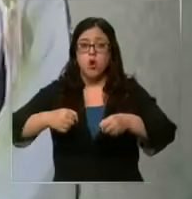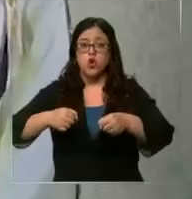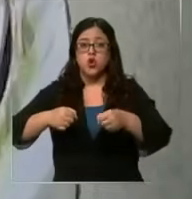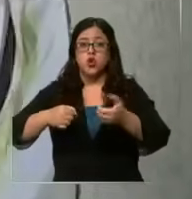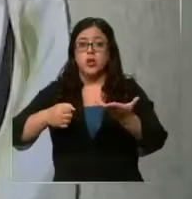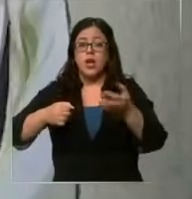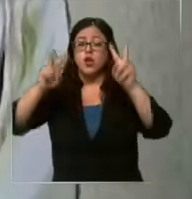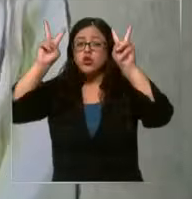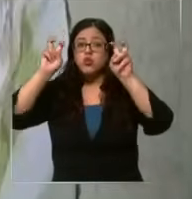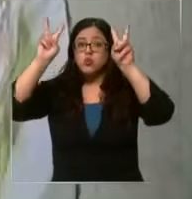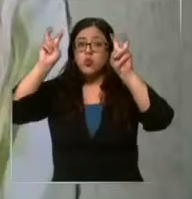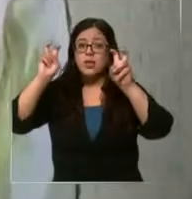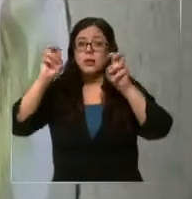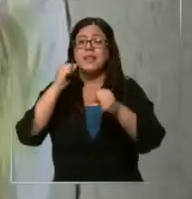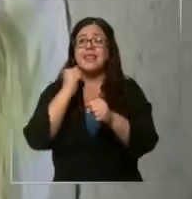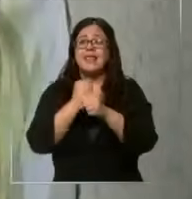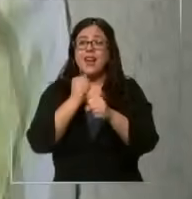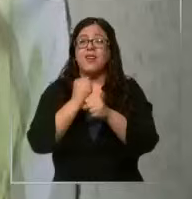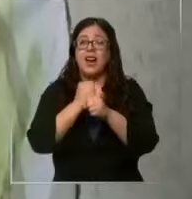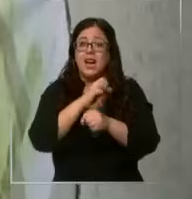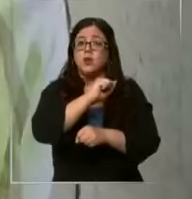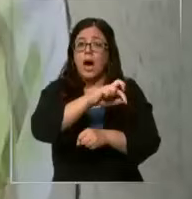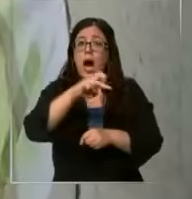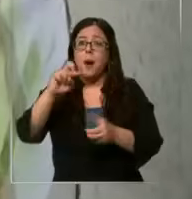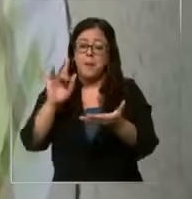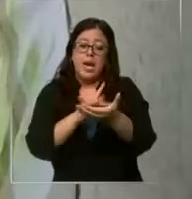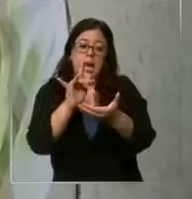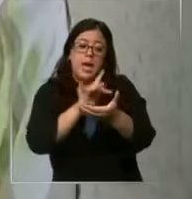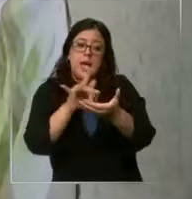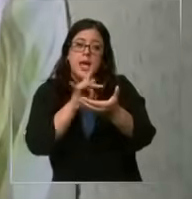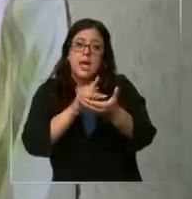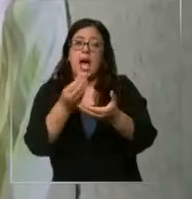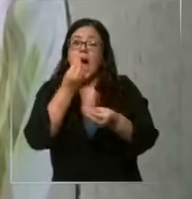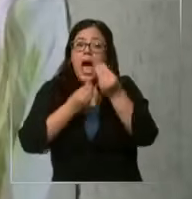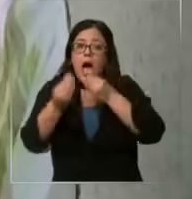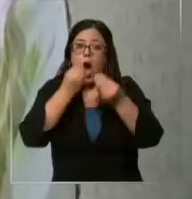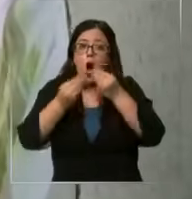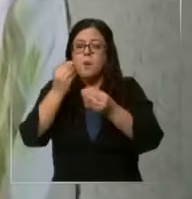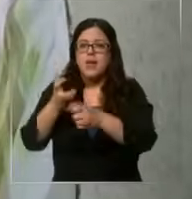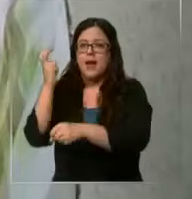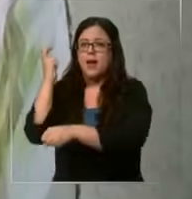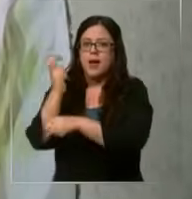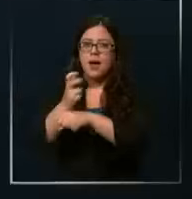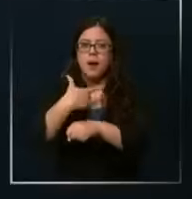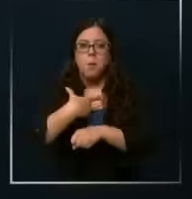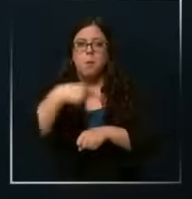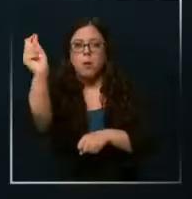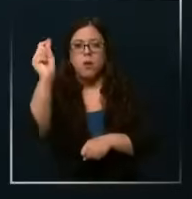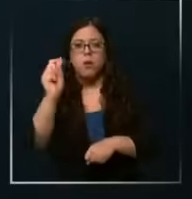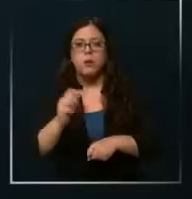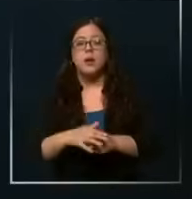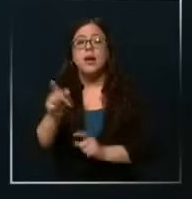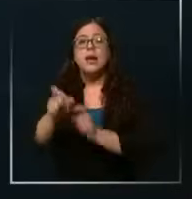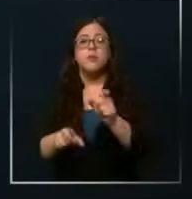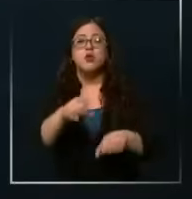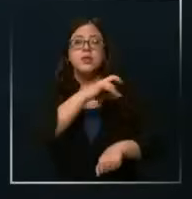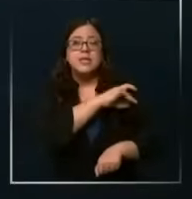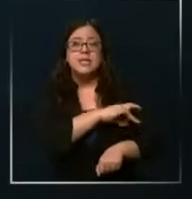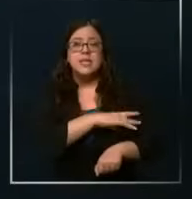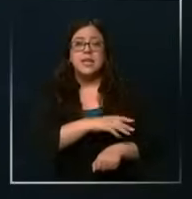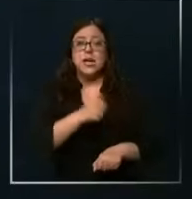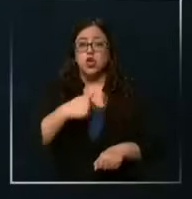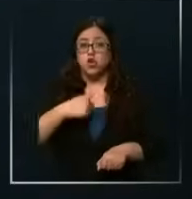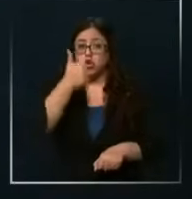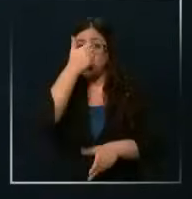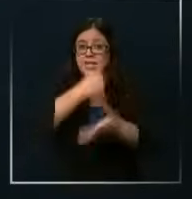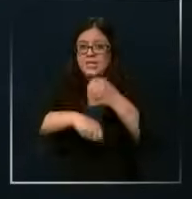que supuestamente está trabajando en una aplicación de pedidos, le quita el celular y arranca. La gente aquí en Chile, desde que yo llegué hace 6